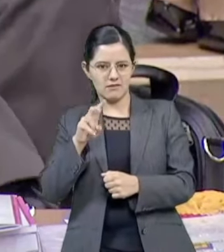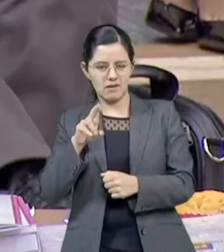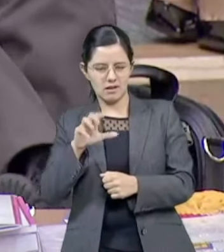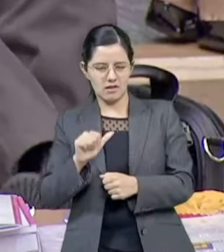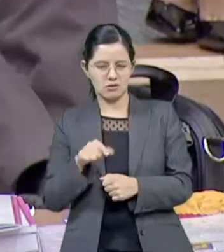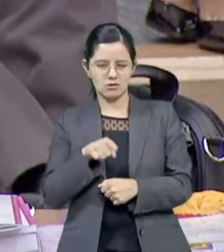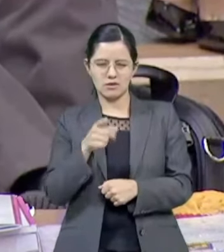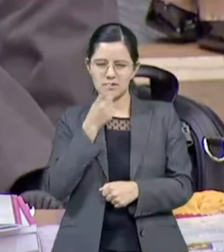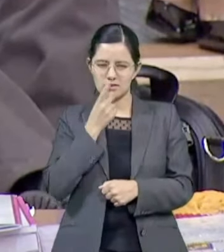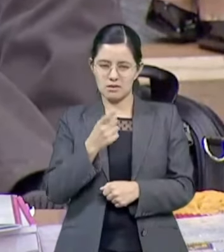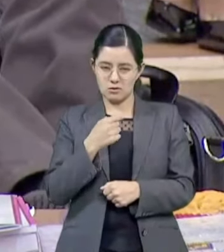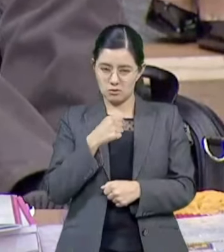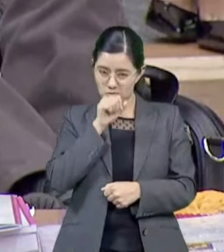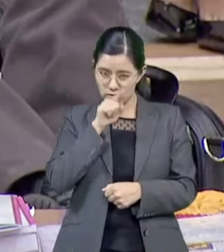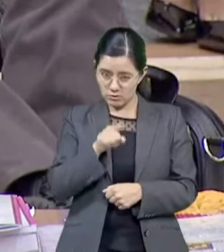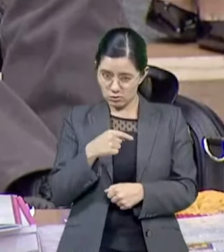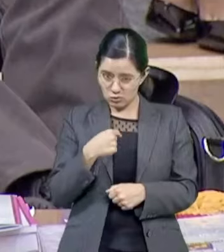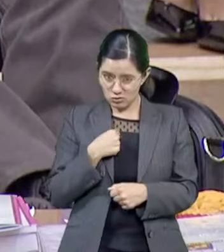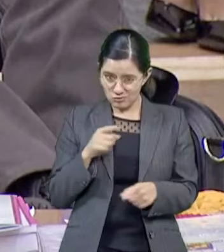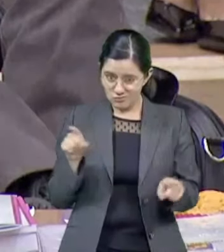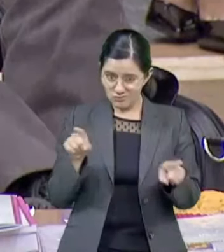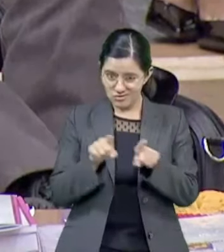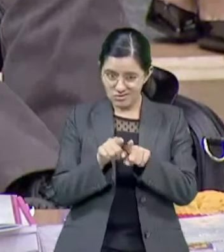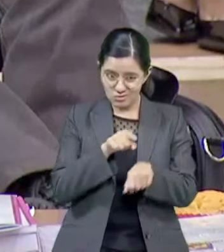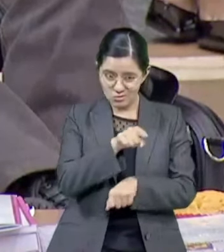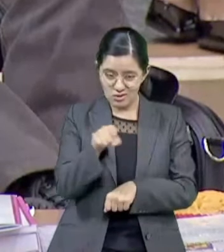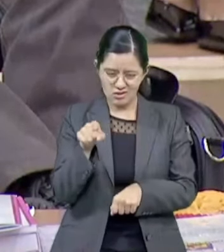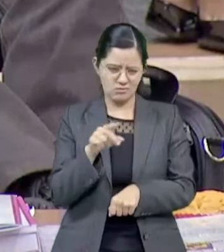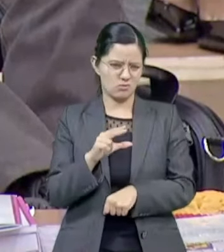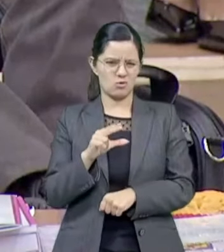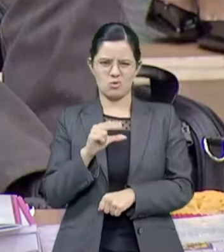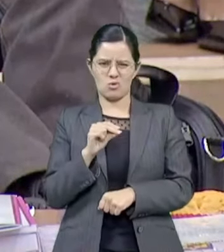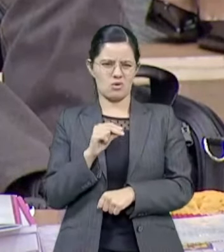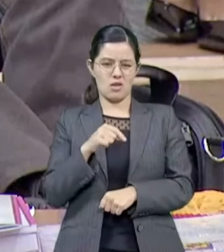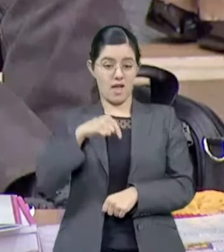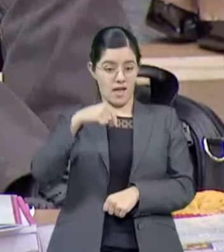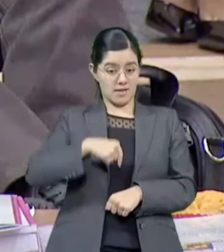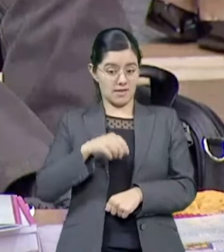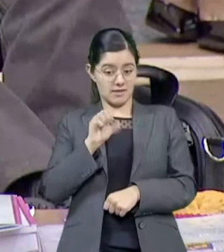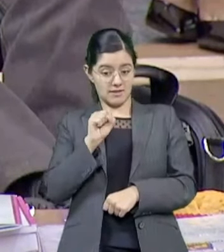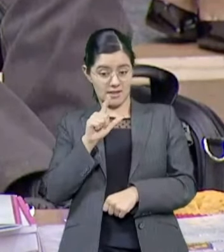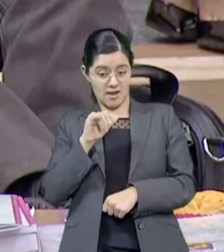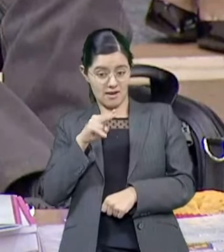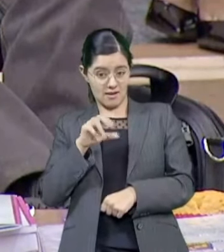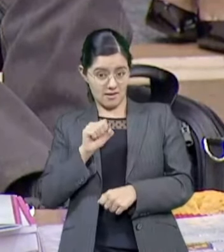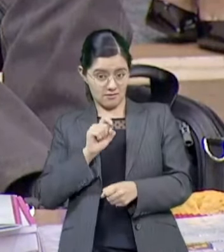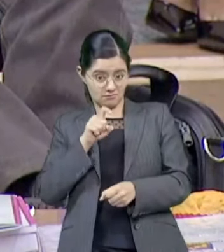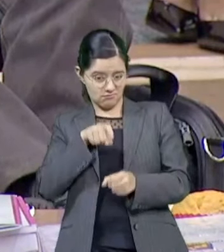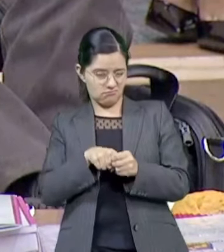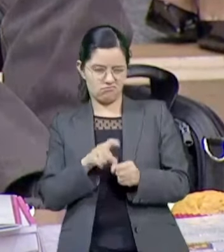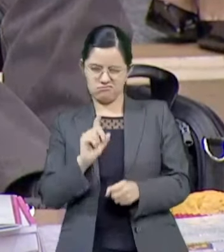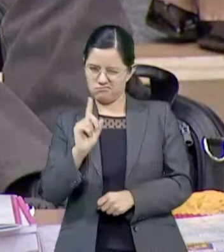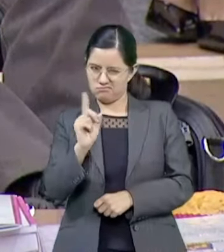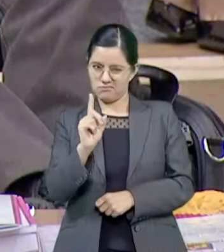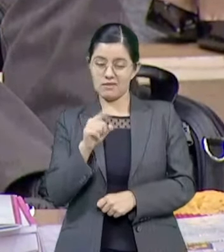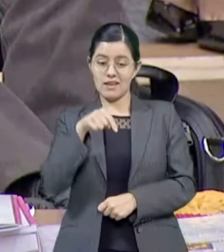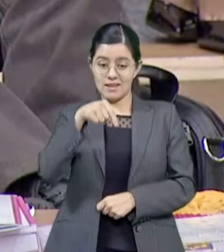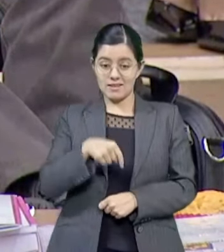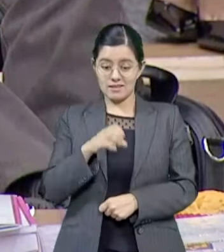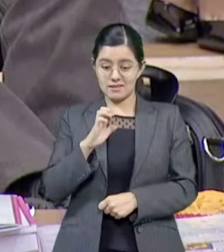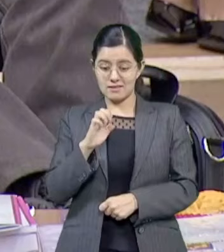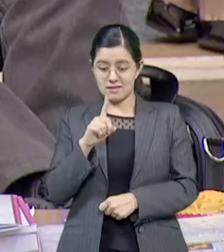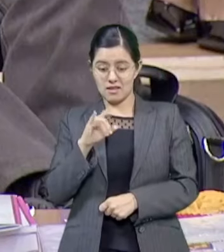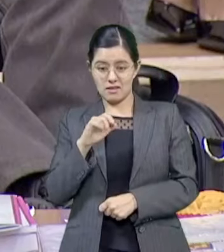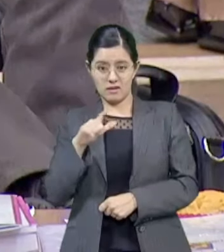mismo y tal. No, no somos lo mismo. No, no somos lo mismo. Acá no está Carlos Salinas de Gortari. No, no somos lo mismo. Acá no está Ernesto Zedillo Ponce de